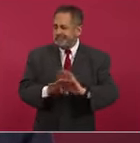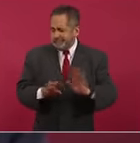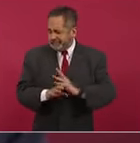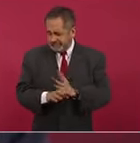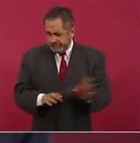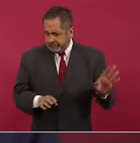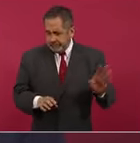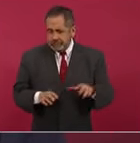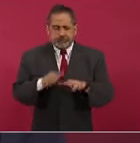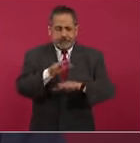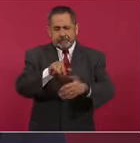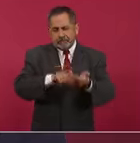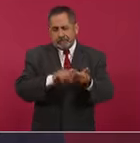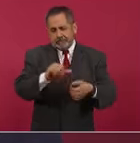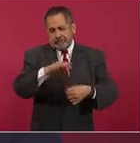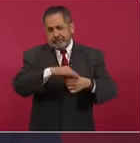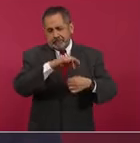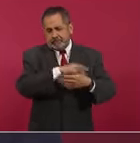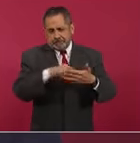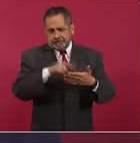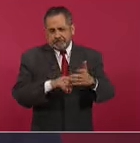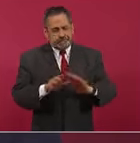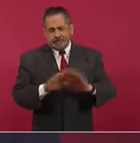en lo electoral.